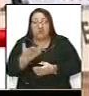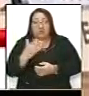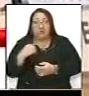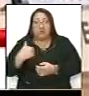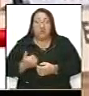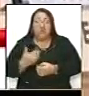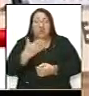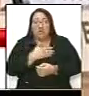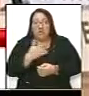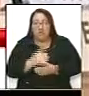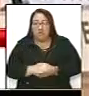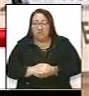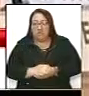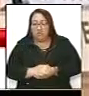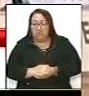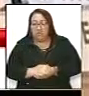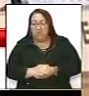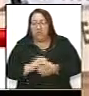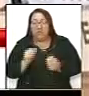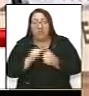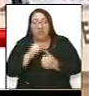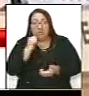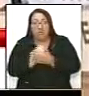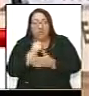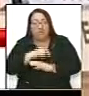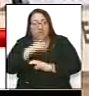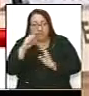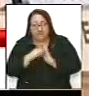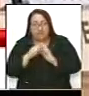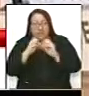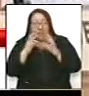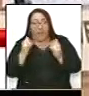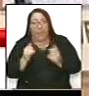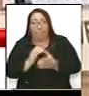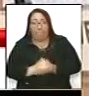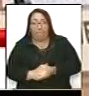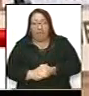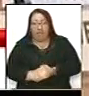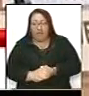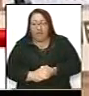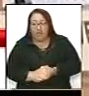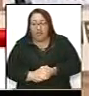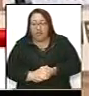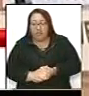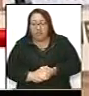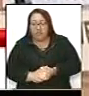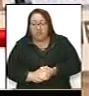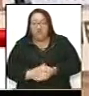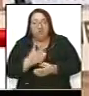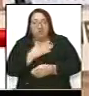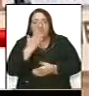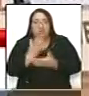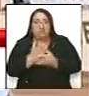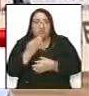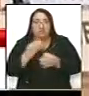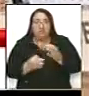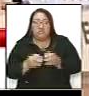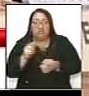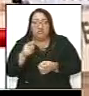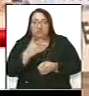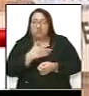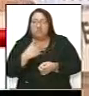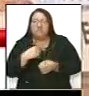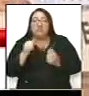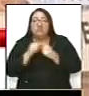señora presidenta, la aprobación de los proyectos el día de hoy. Existía un obstáculo jurídico,